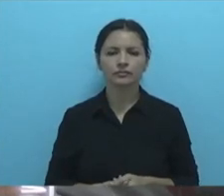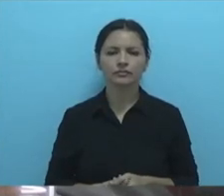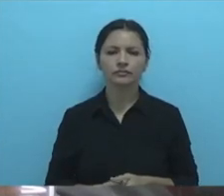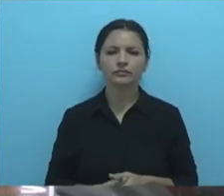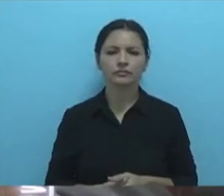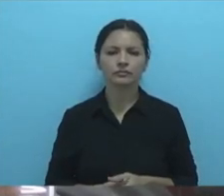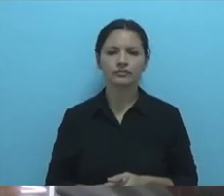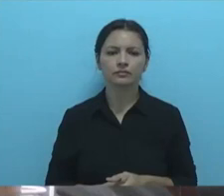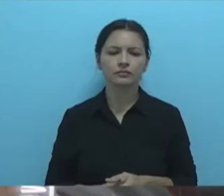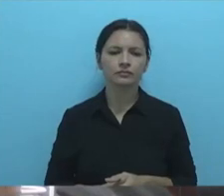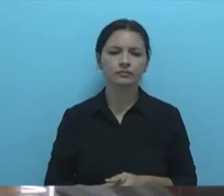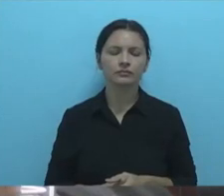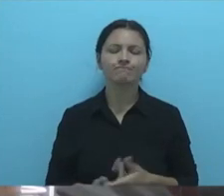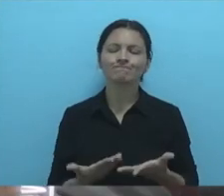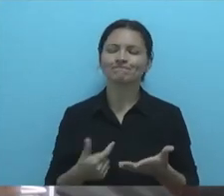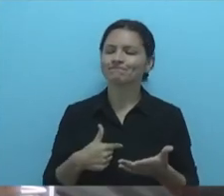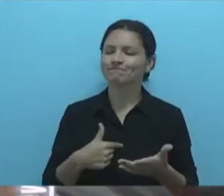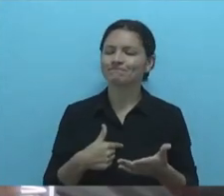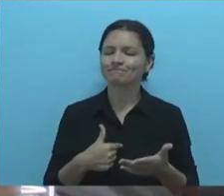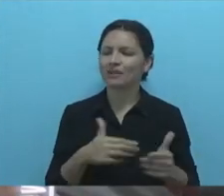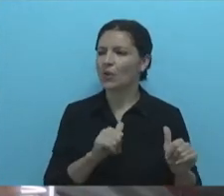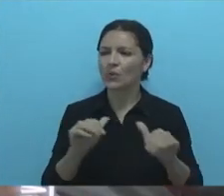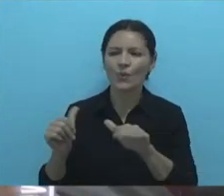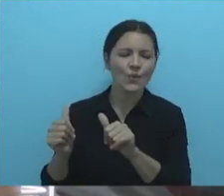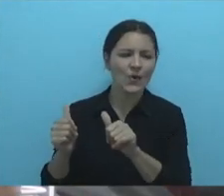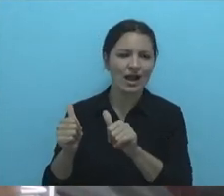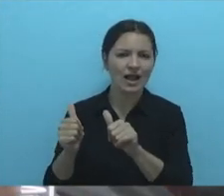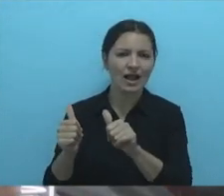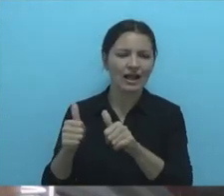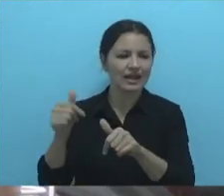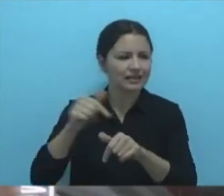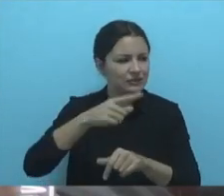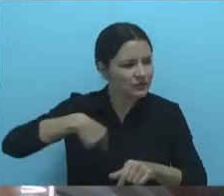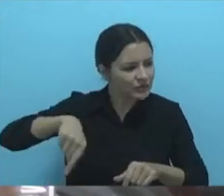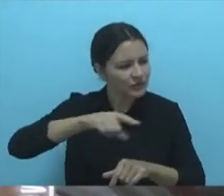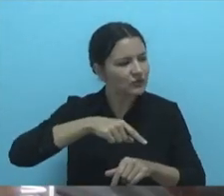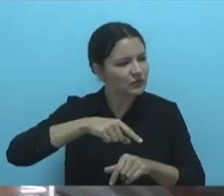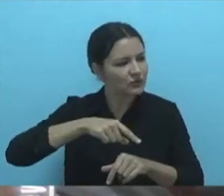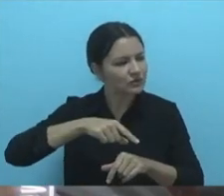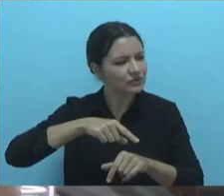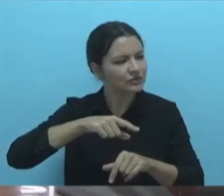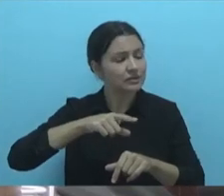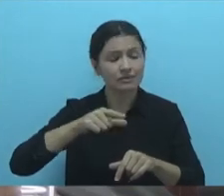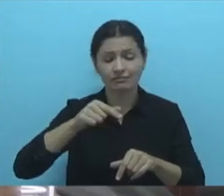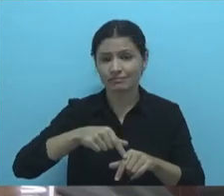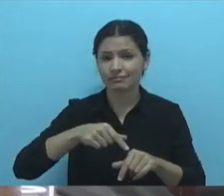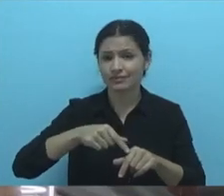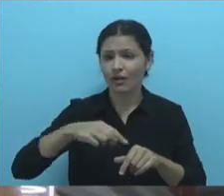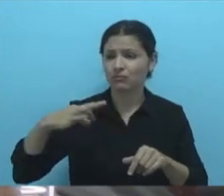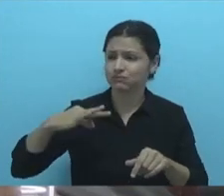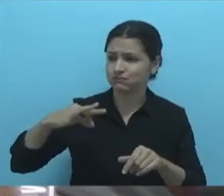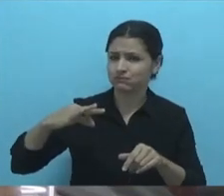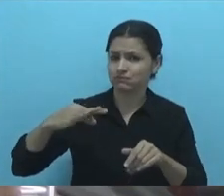alegría como decía la diputada Catalina y nosotros en esta cámara en este en este periodo hemos discutido